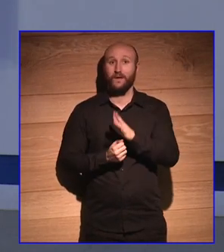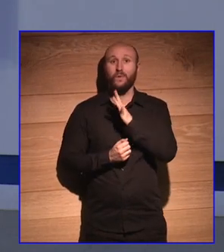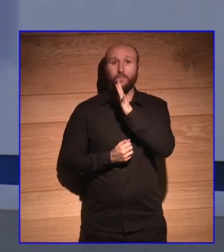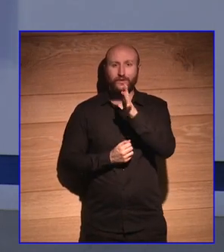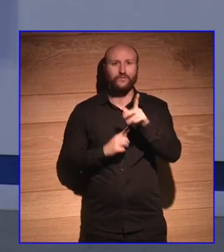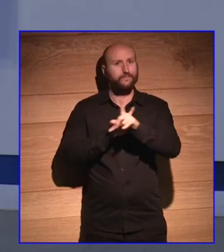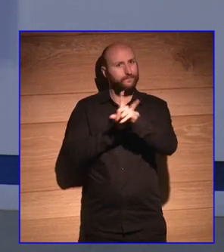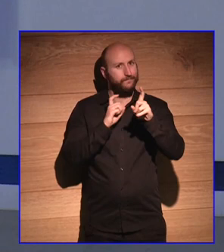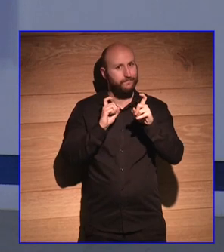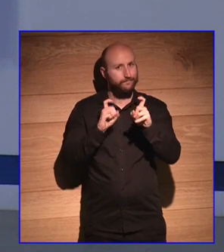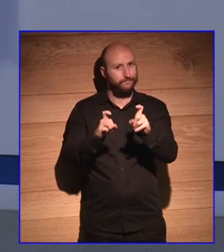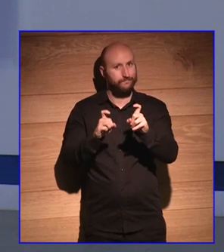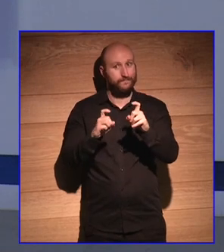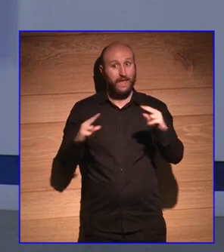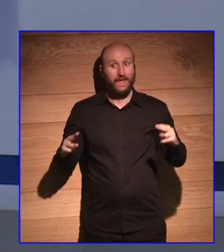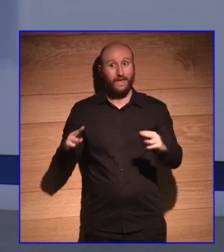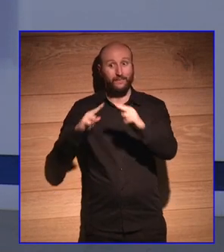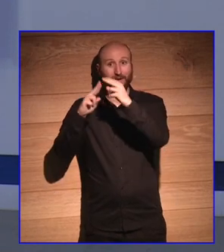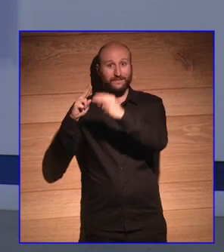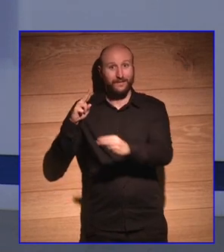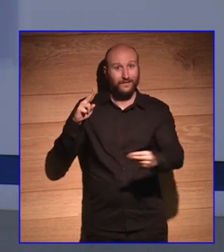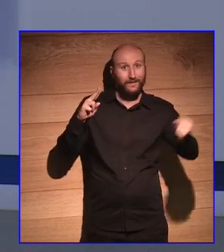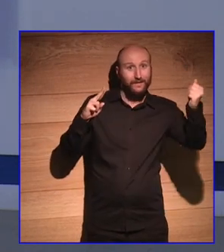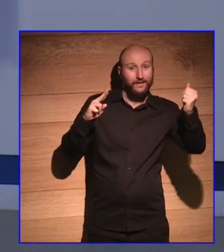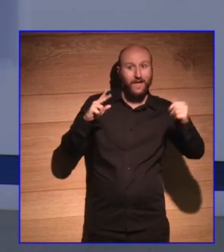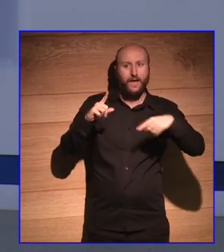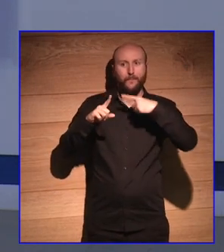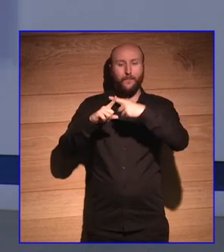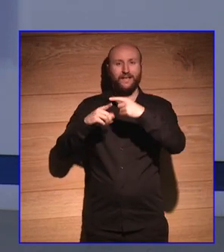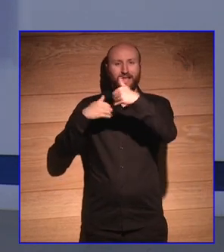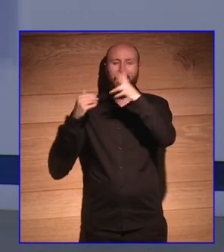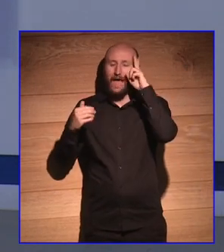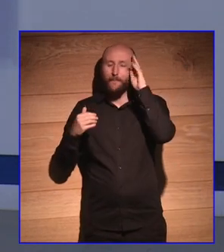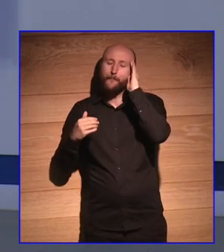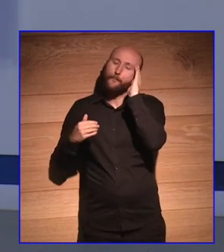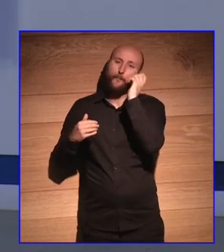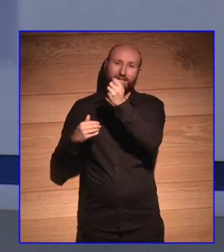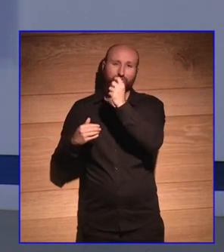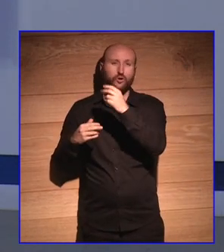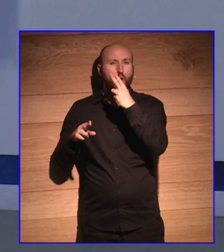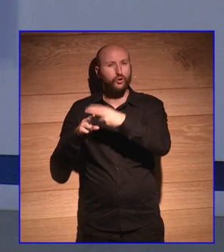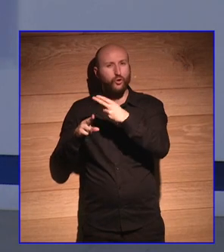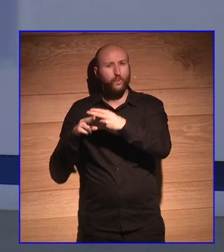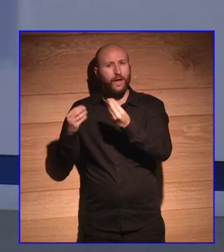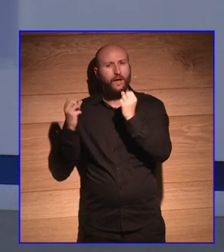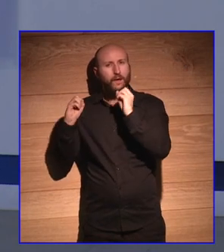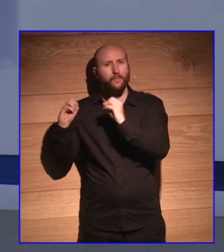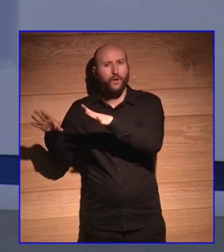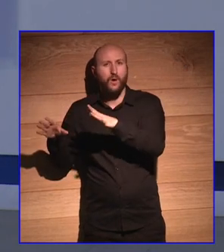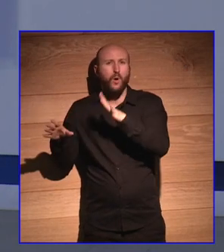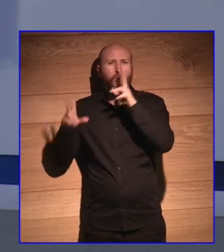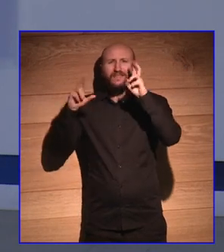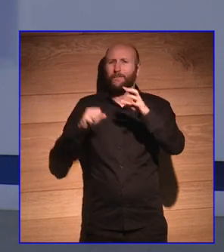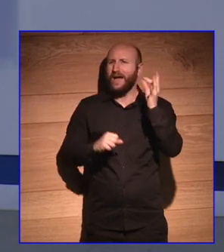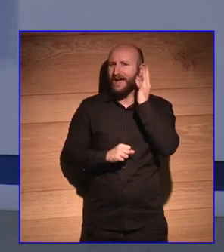preguntarse si su salida de parís a destiempo y su abandono de la pensión de roma en el último año están o no relacionados con su género y